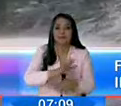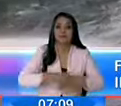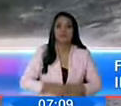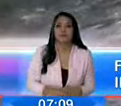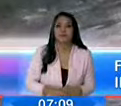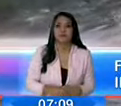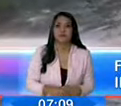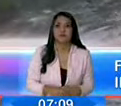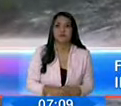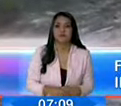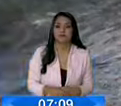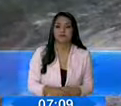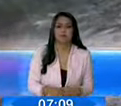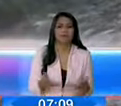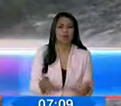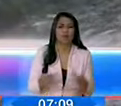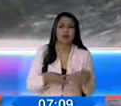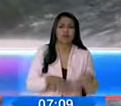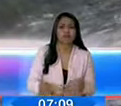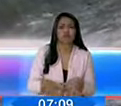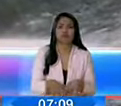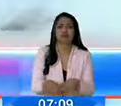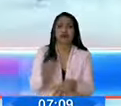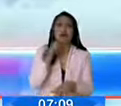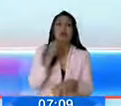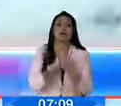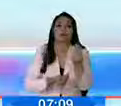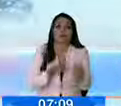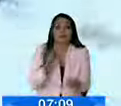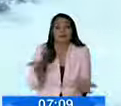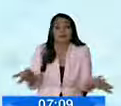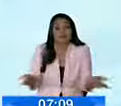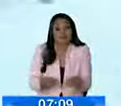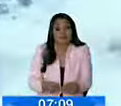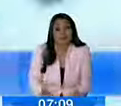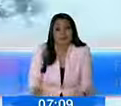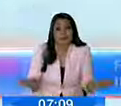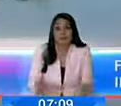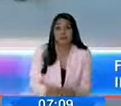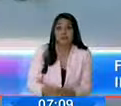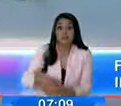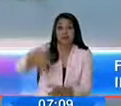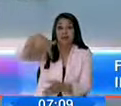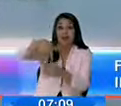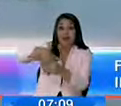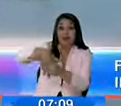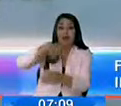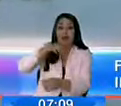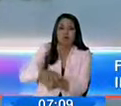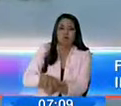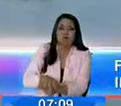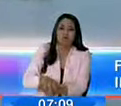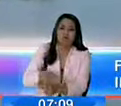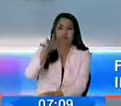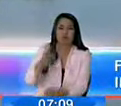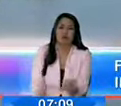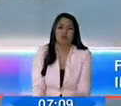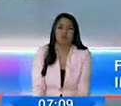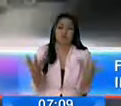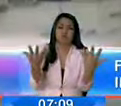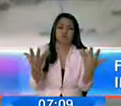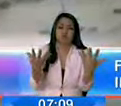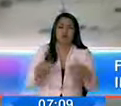Estaba cargando todo, pía, ¿qué tan más? Al parecer las alcantarillas colapsaron, eso dio paso a que las vías se